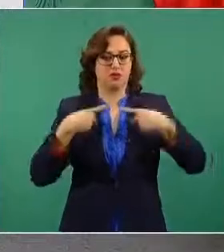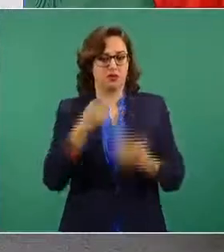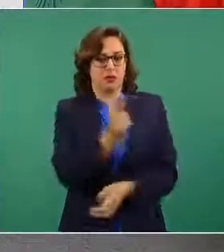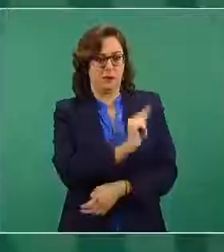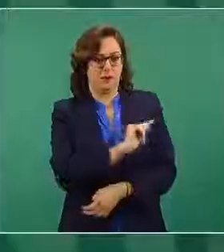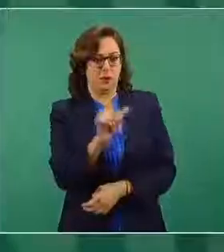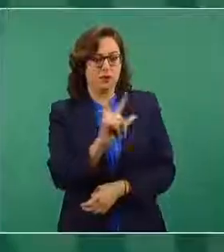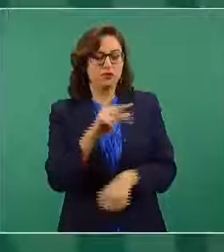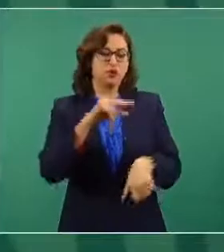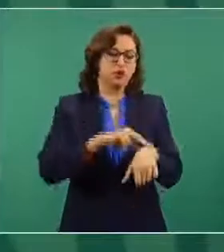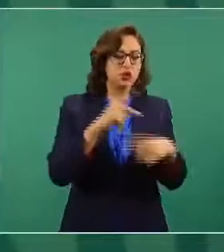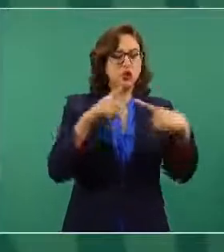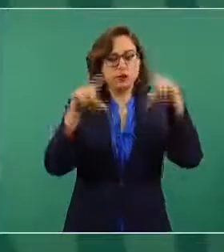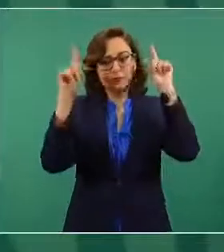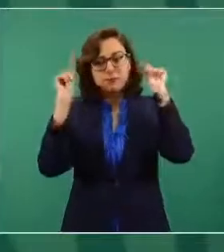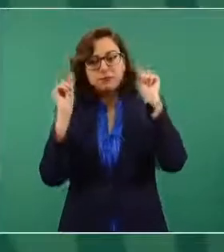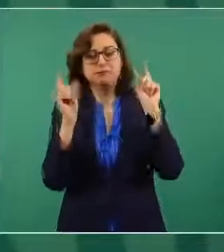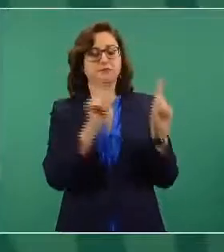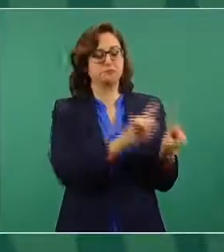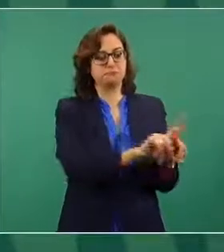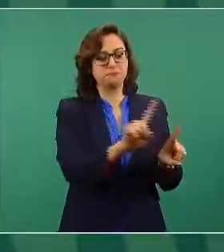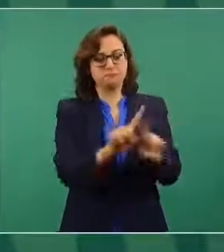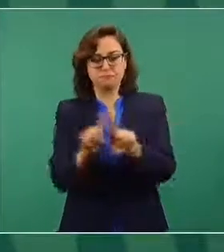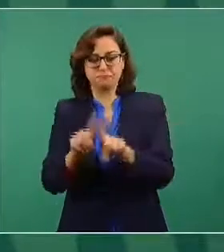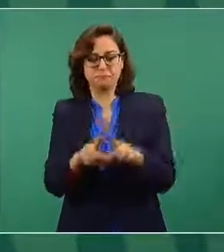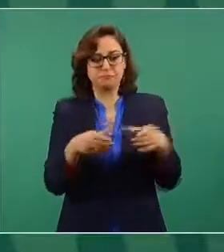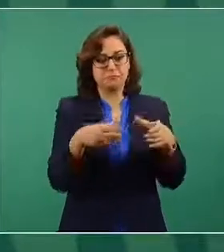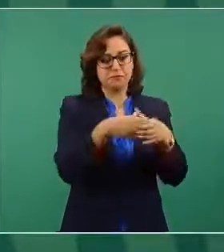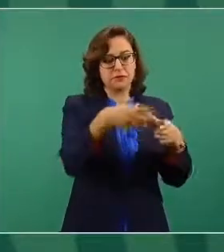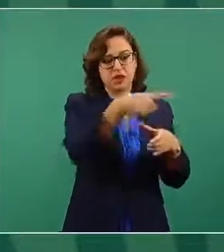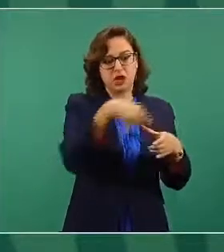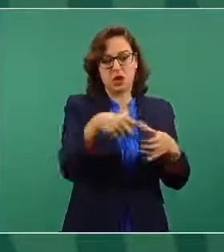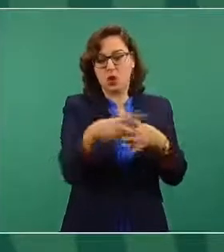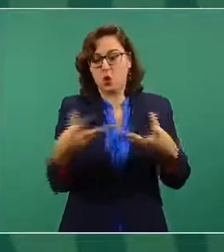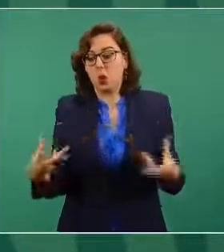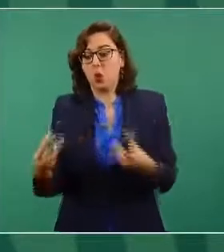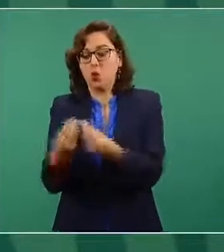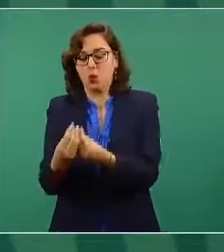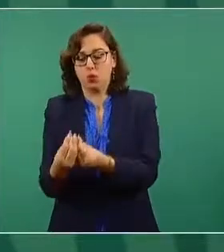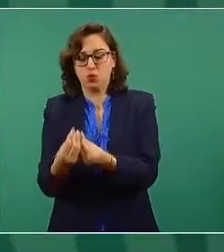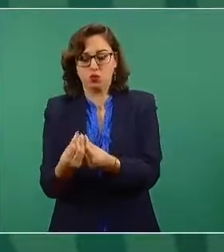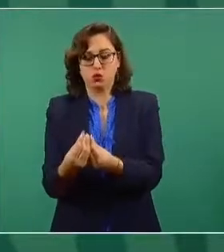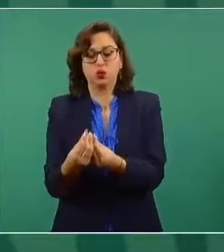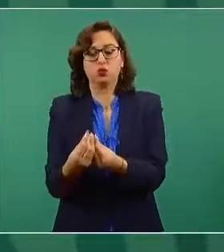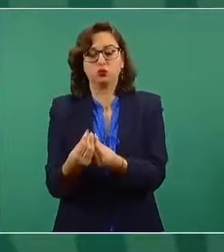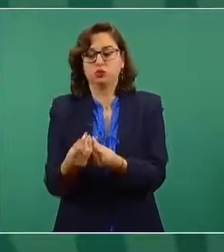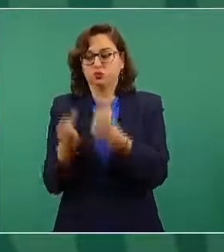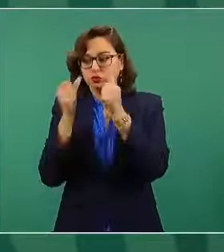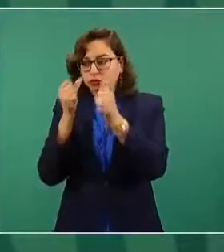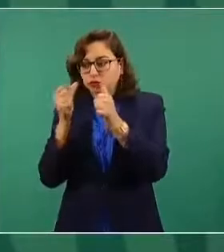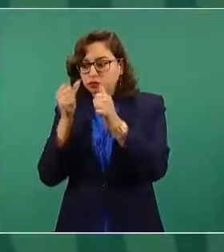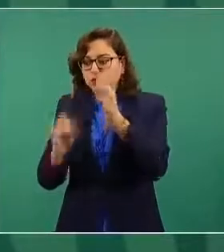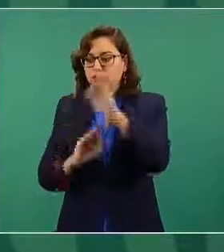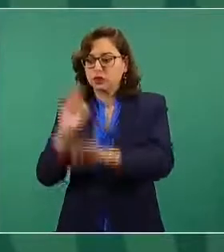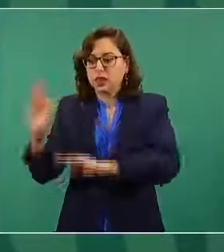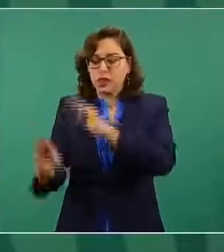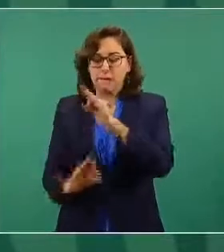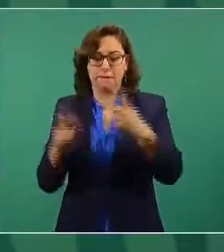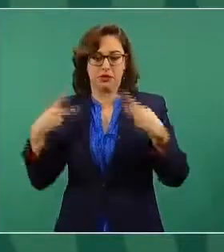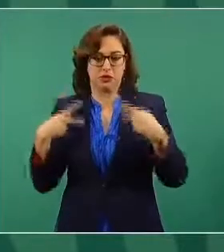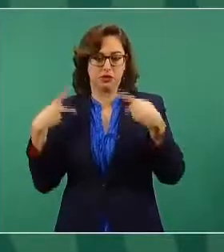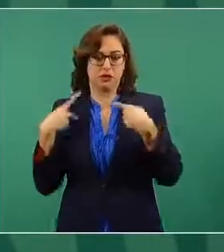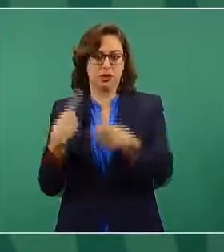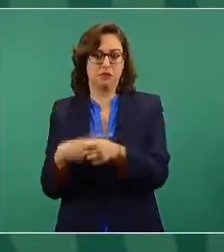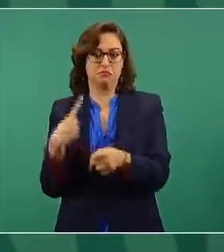persona, particularmente los que son críticamente enfermos. Y esto no se logra tan fácilmente a menos que